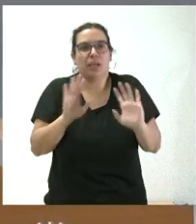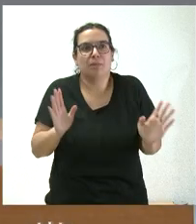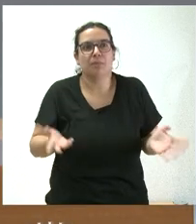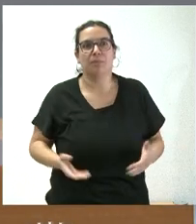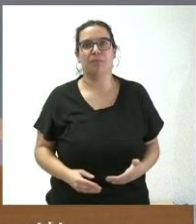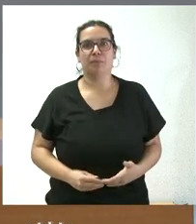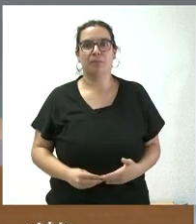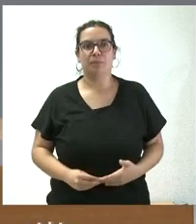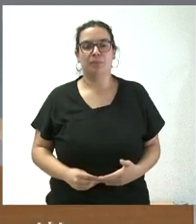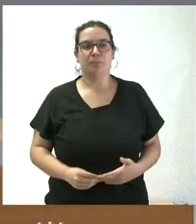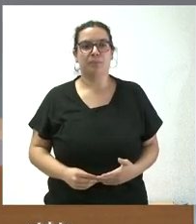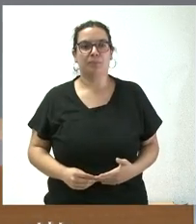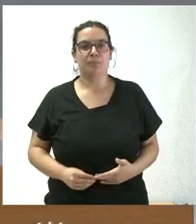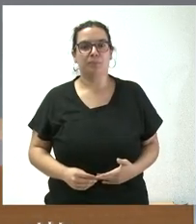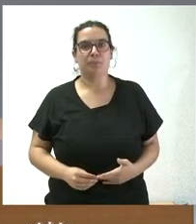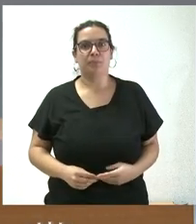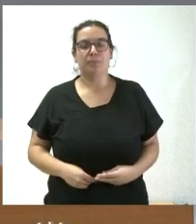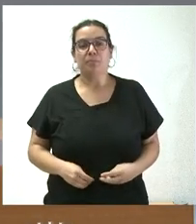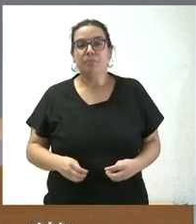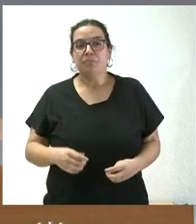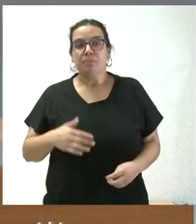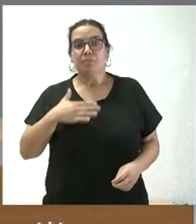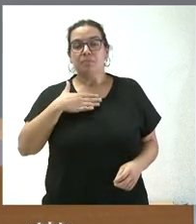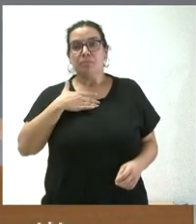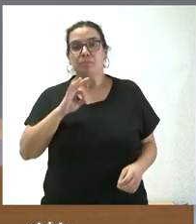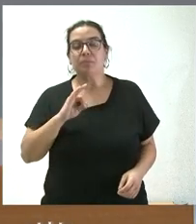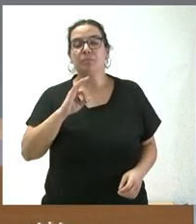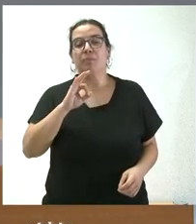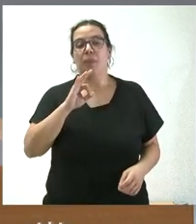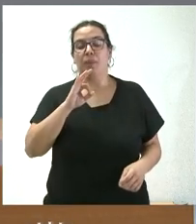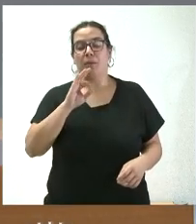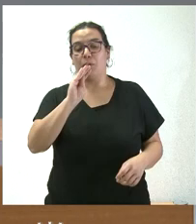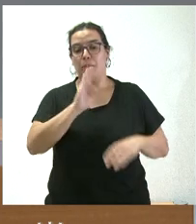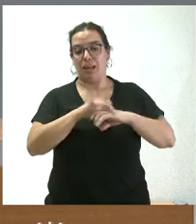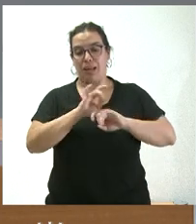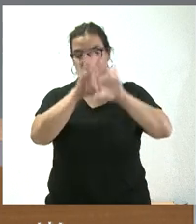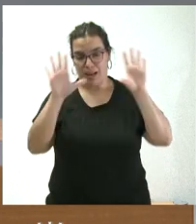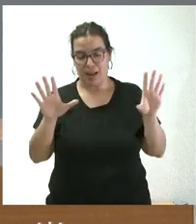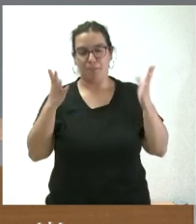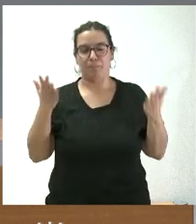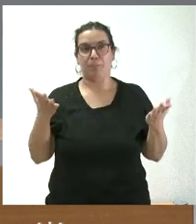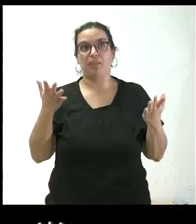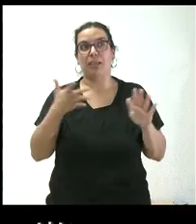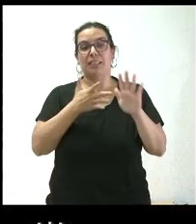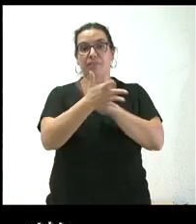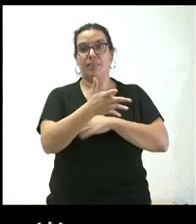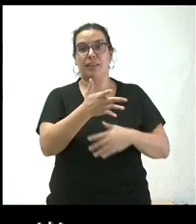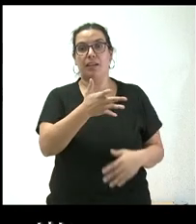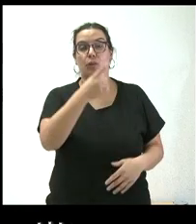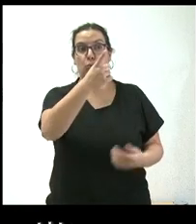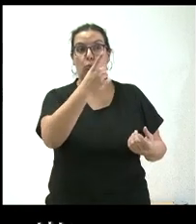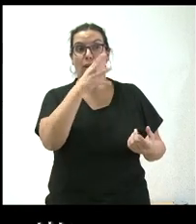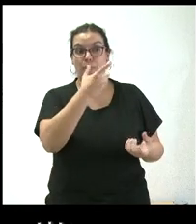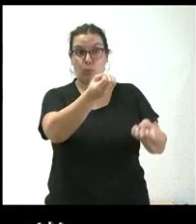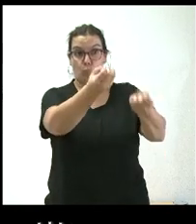ya para que se lo podamos contar mejor a la a la gente e podemos decir que lo que usted nos traslada